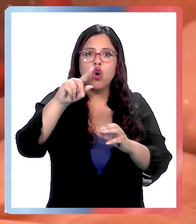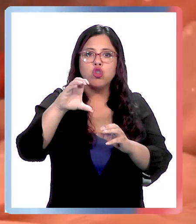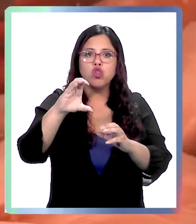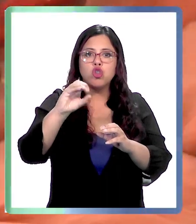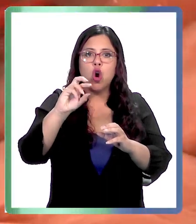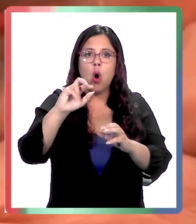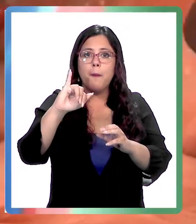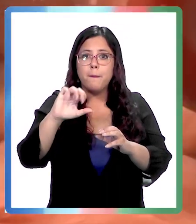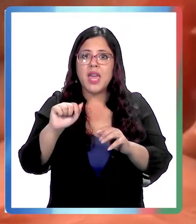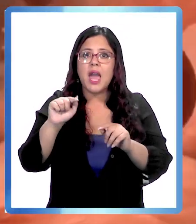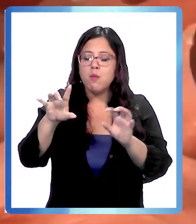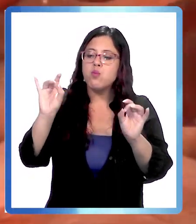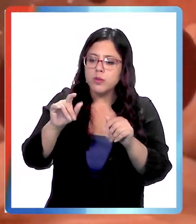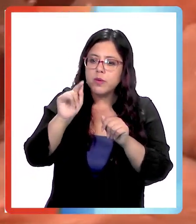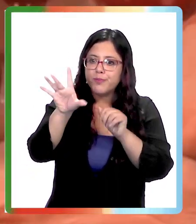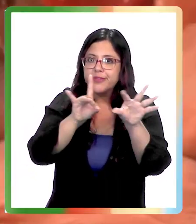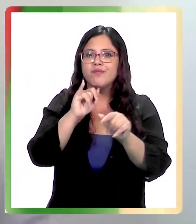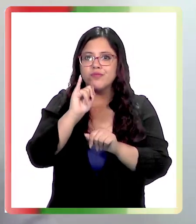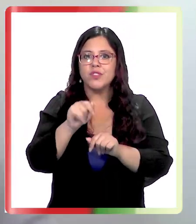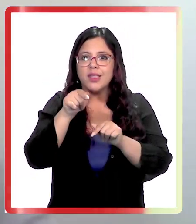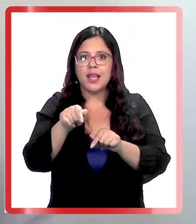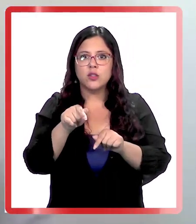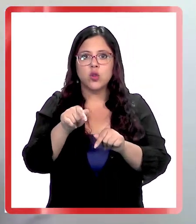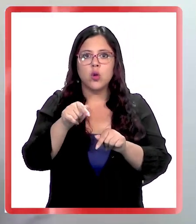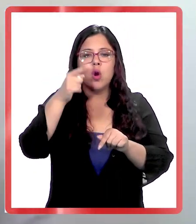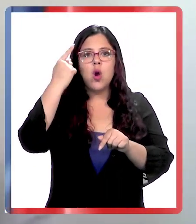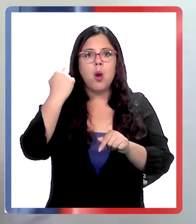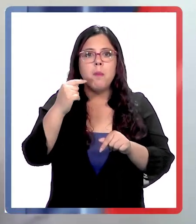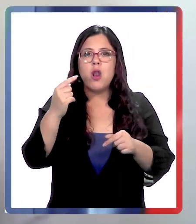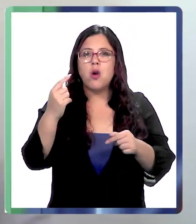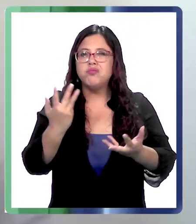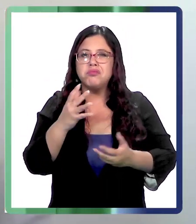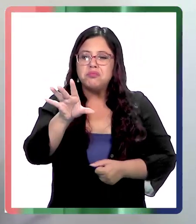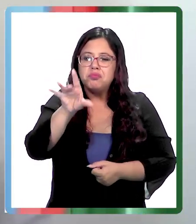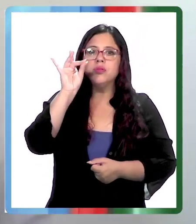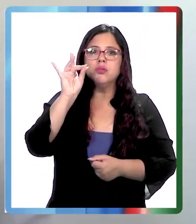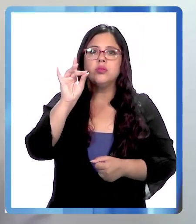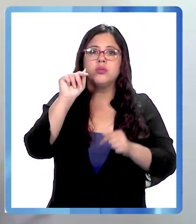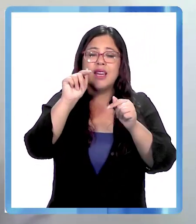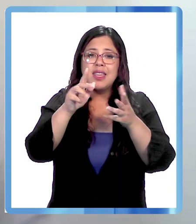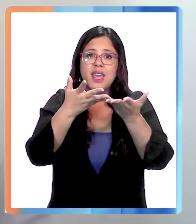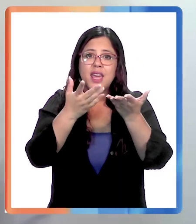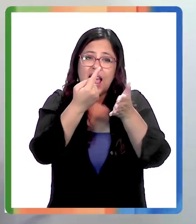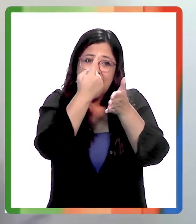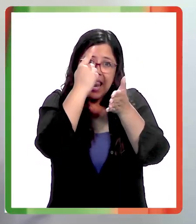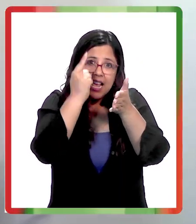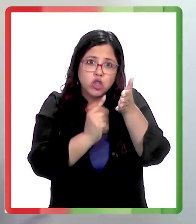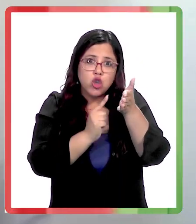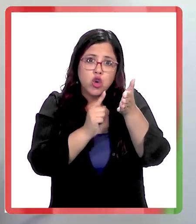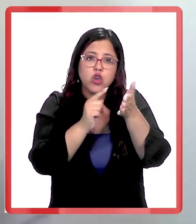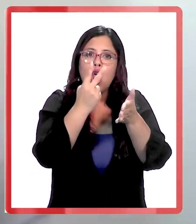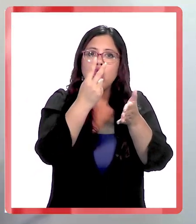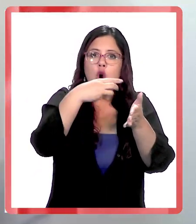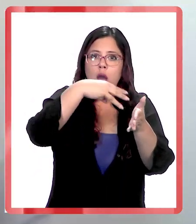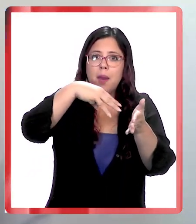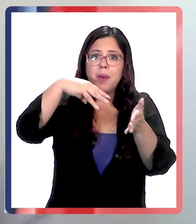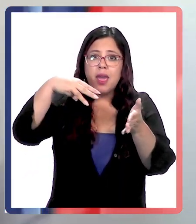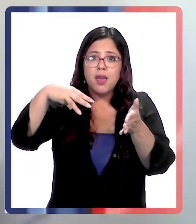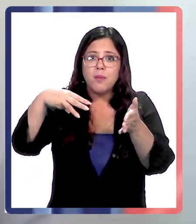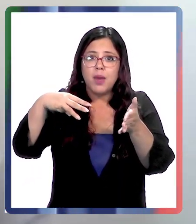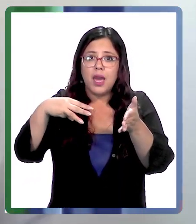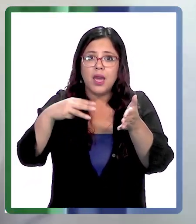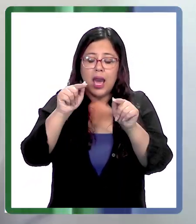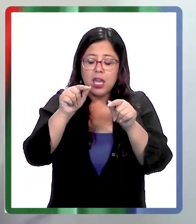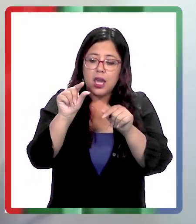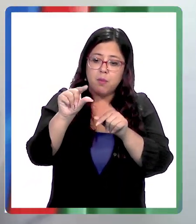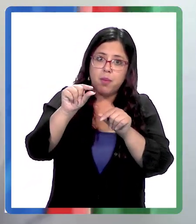sí encontremos pólipos de colon. ¿Cuál es la gracia de encontrar pólipos? Que como la lesión mide 2 milímetros, con una